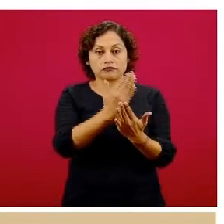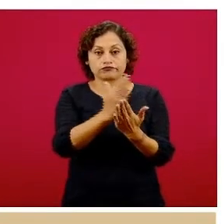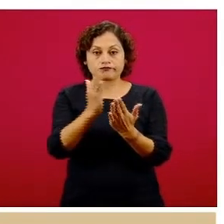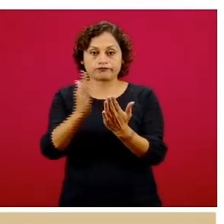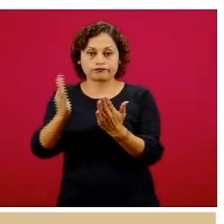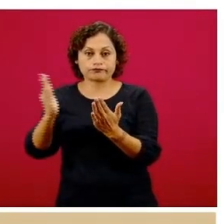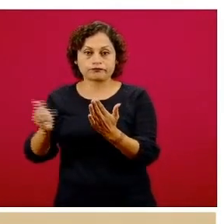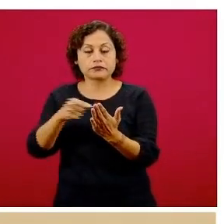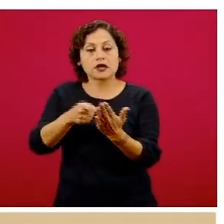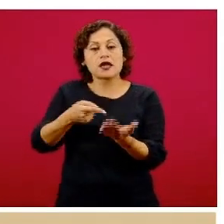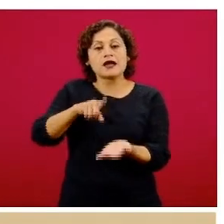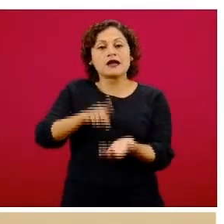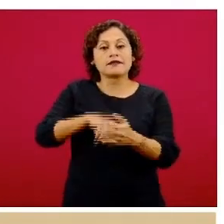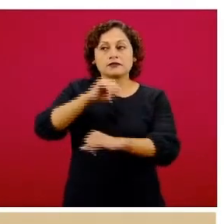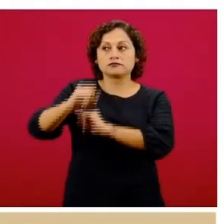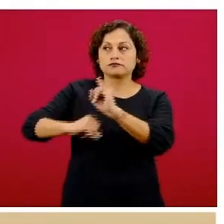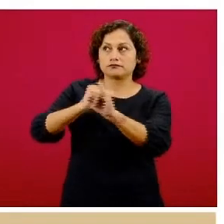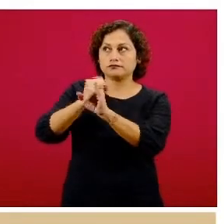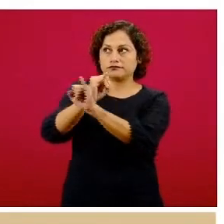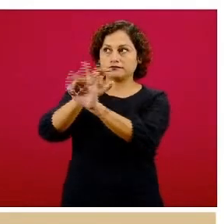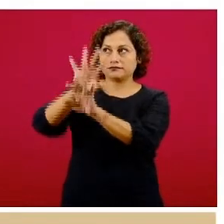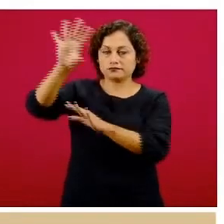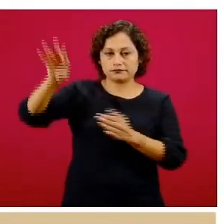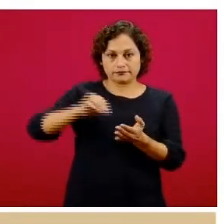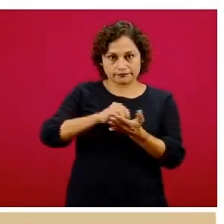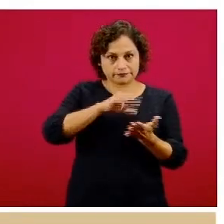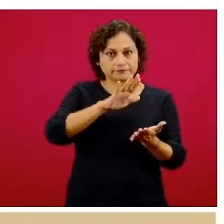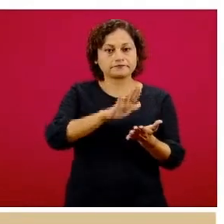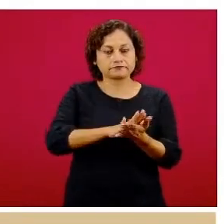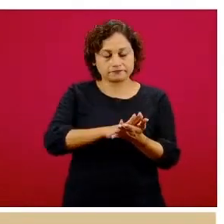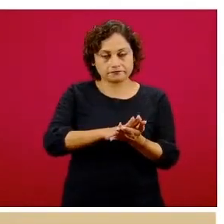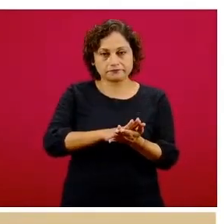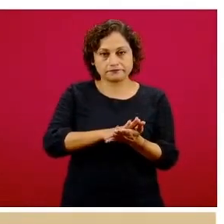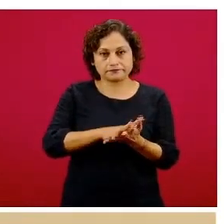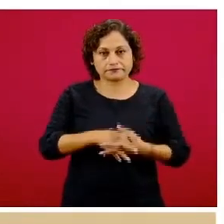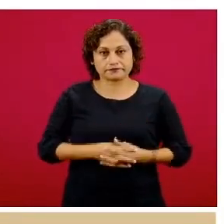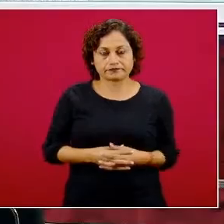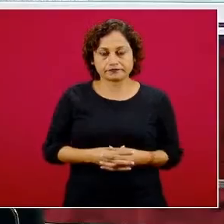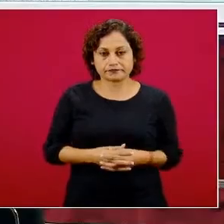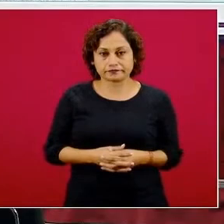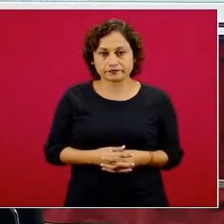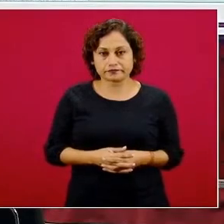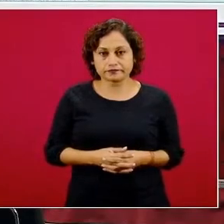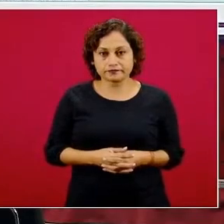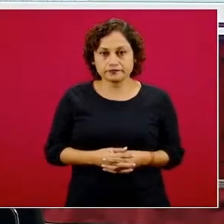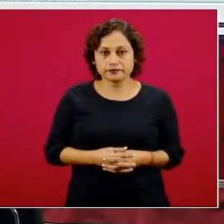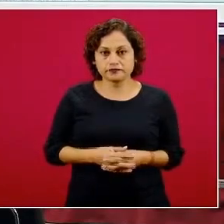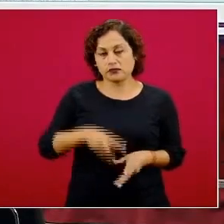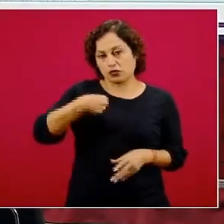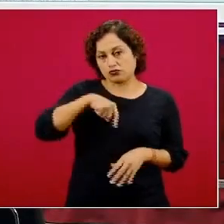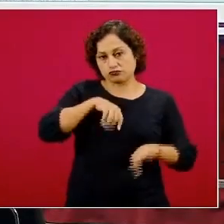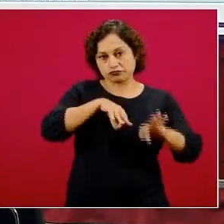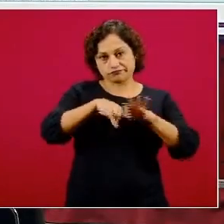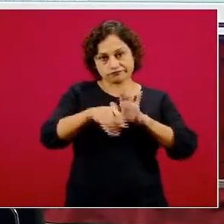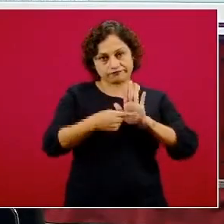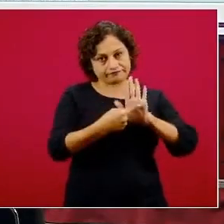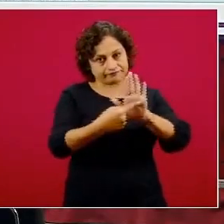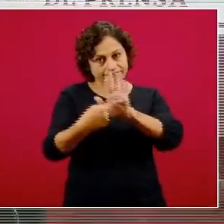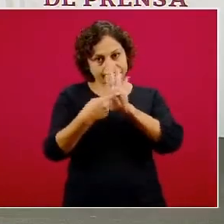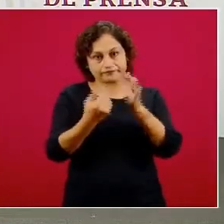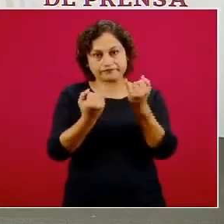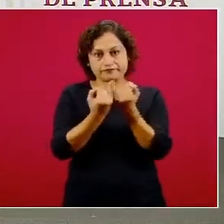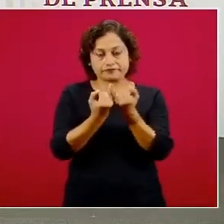situación internacional, que también pues se emite a través del trabajo de la UIES y que también contiene